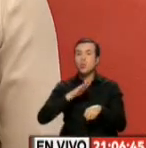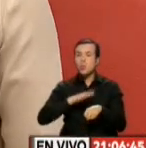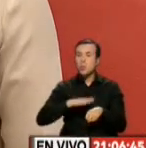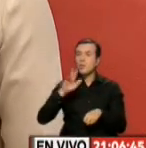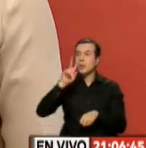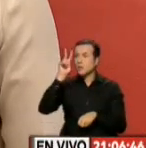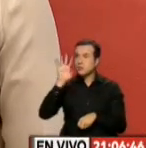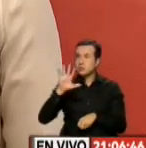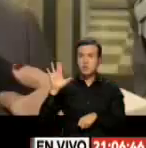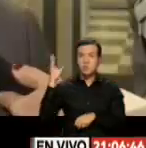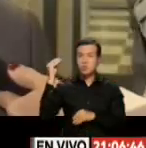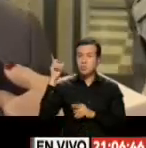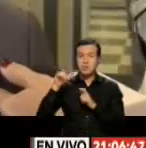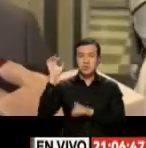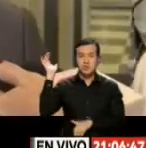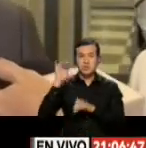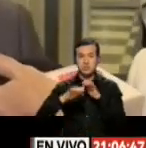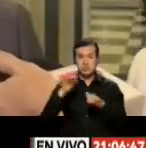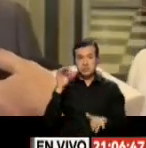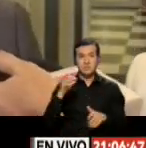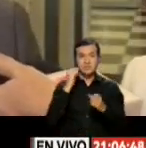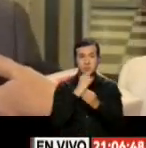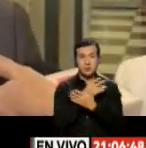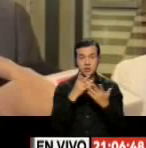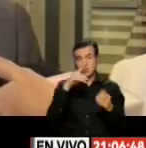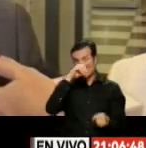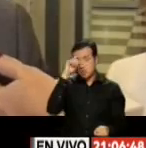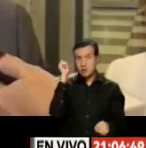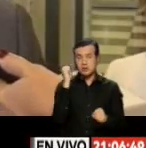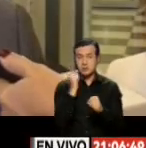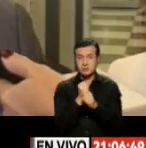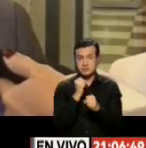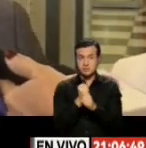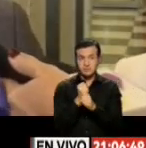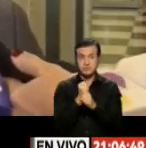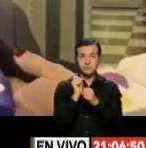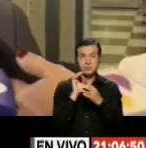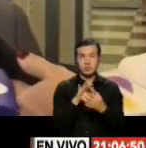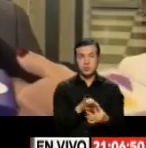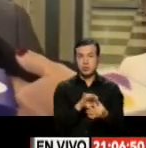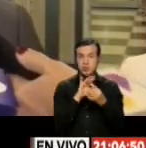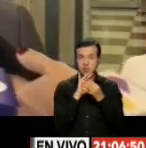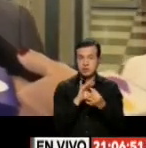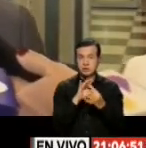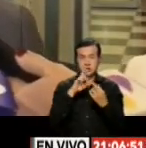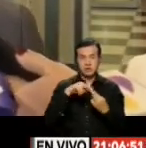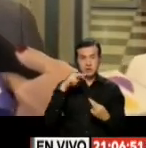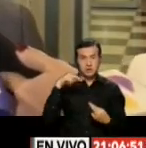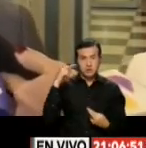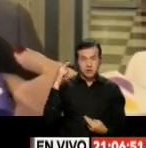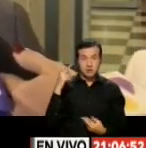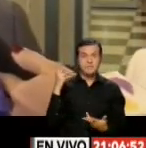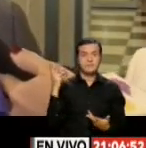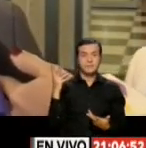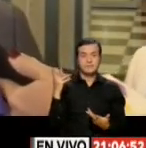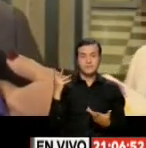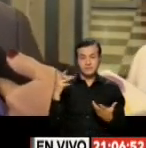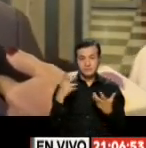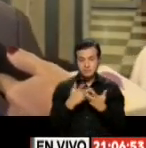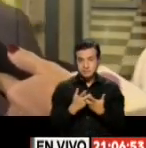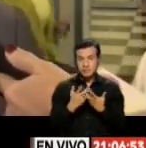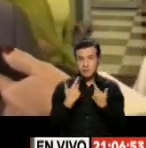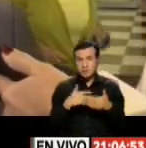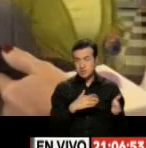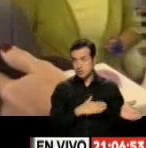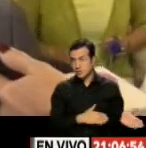de venezolanos. Confirmó que trabajará un mecanismo de coordinación regional de la tarea que